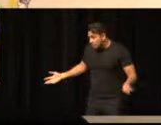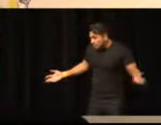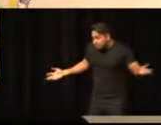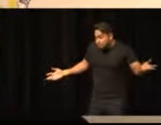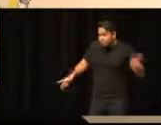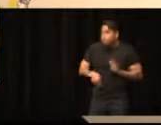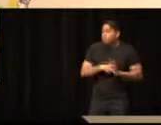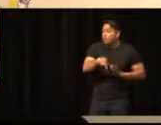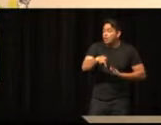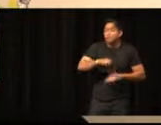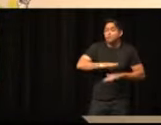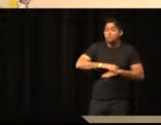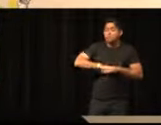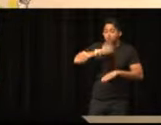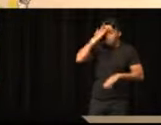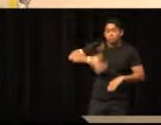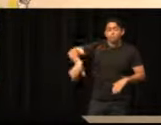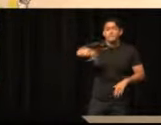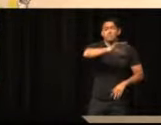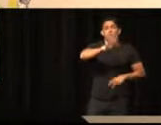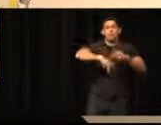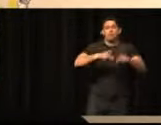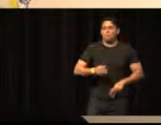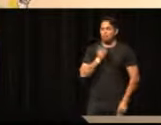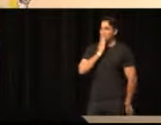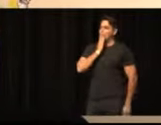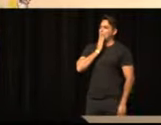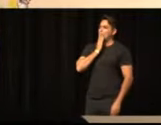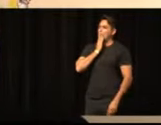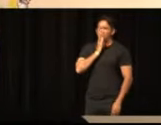Ese es el rol de la sociedad civil. No,